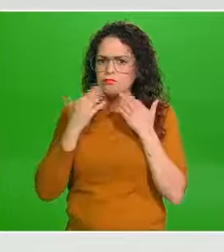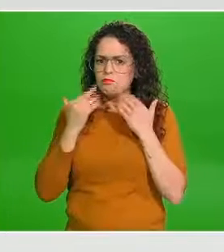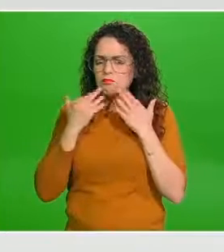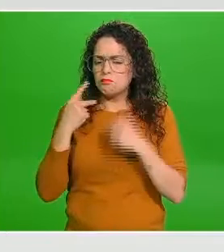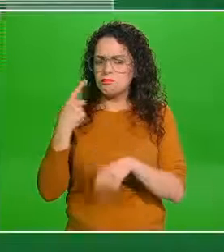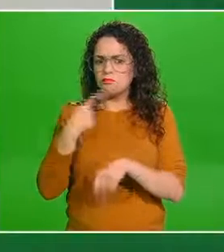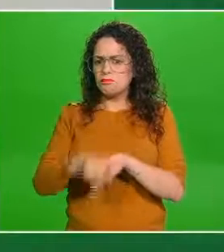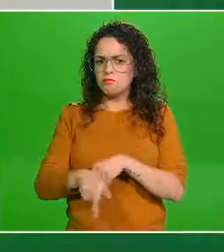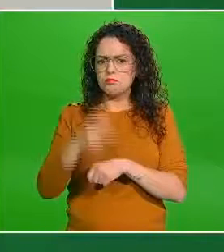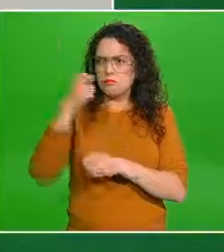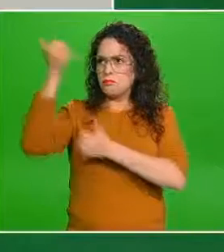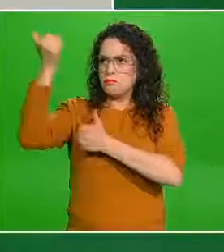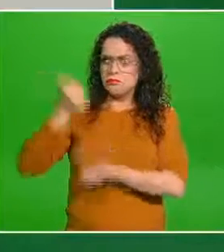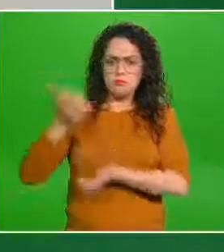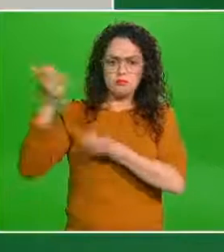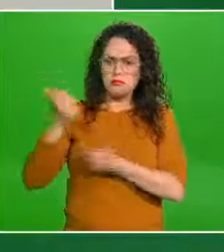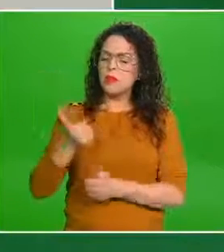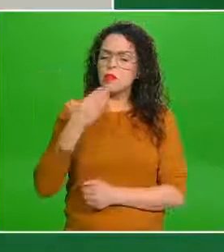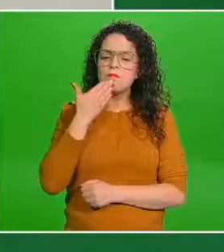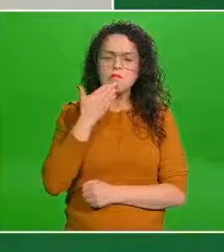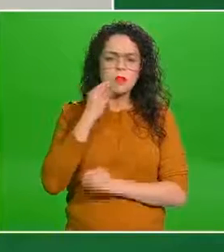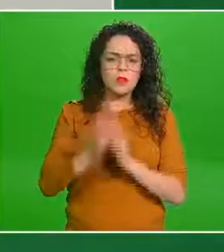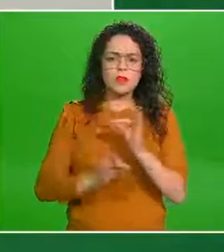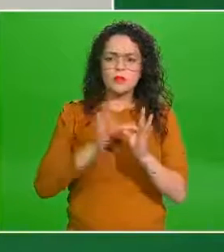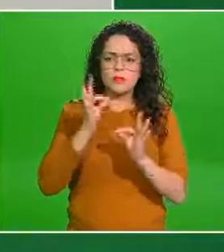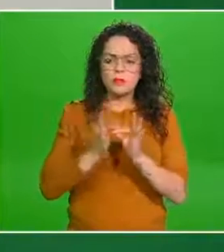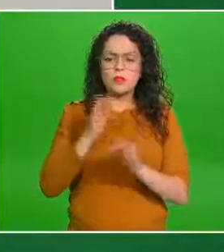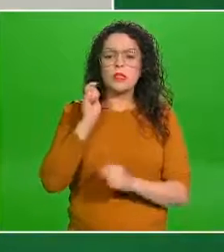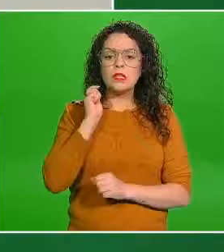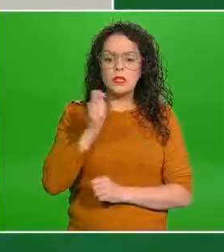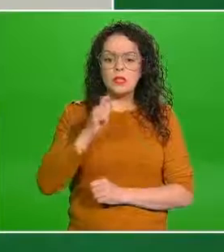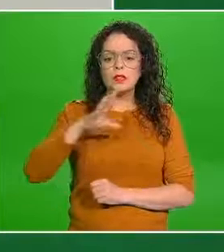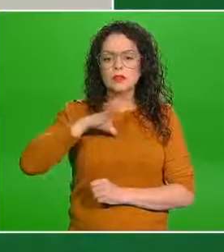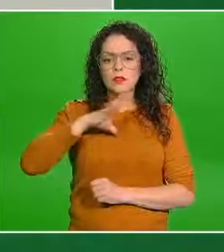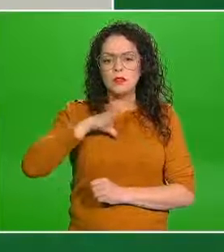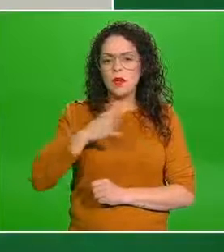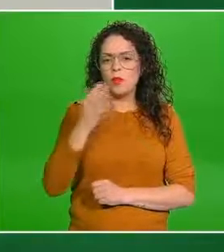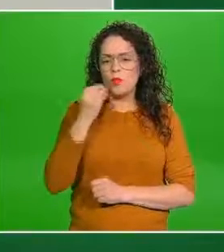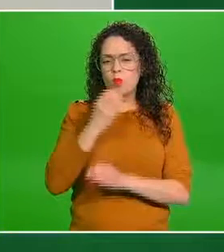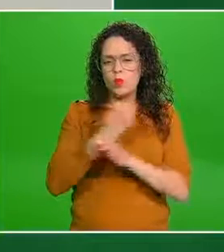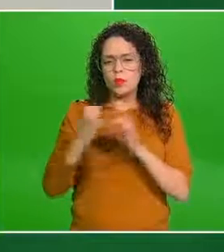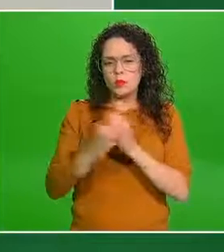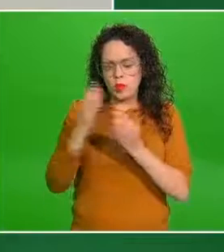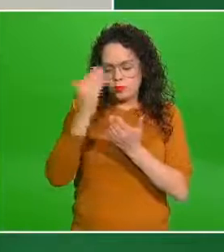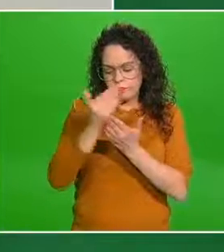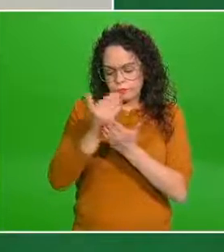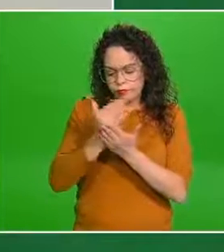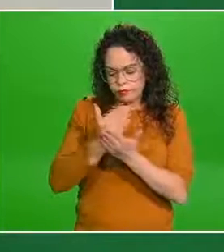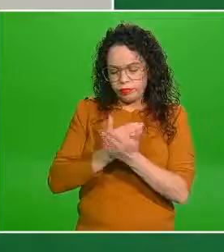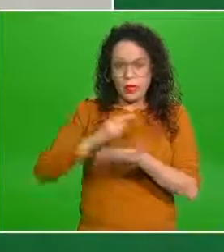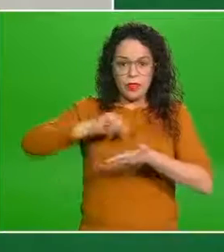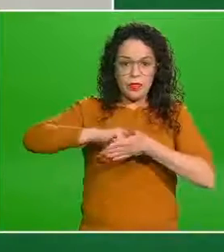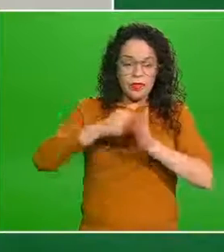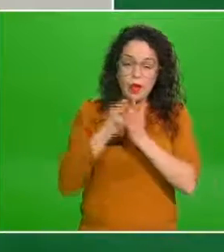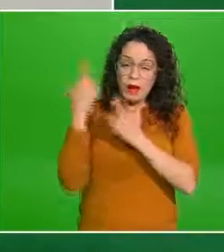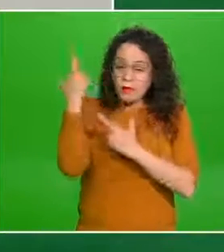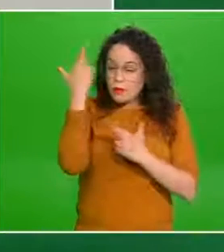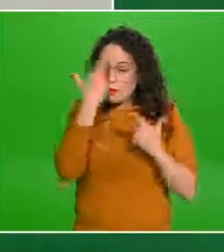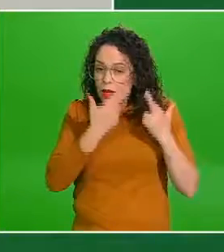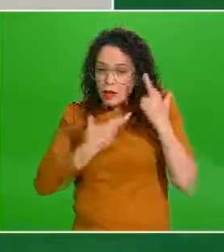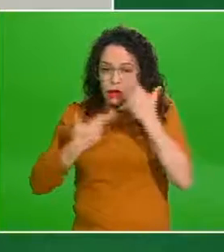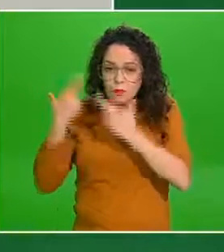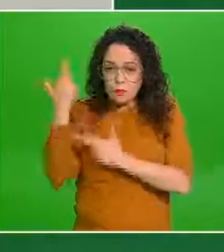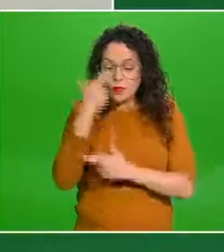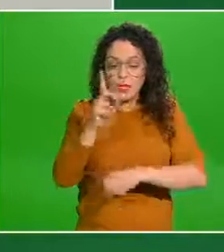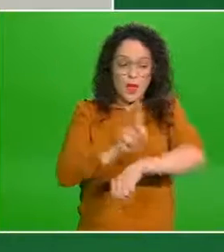de granel. Estos también cumplen con toda una serie de disposiciones y revisiones técnicas desde su